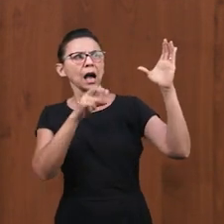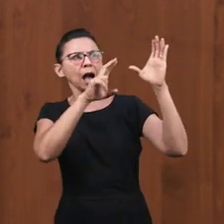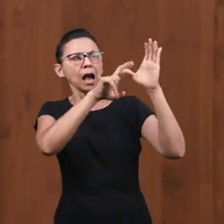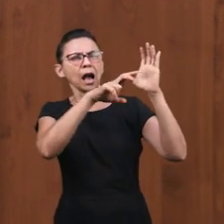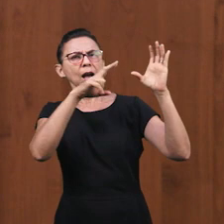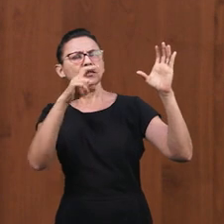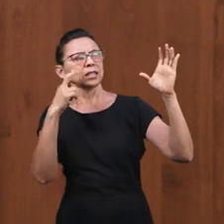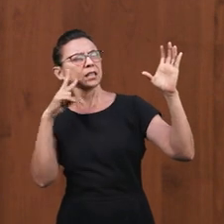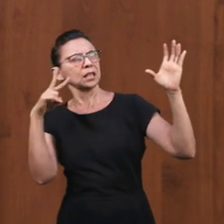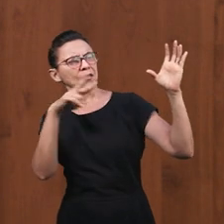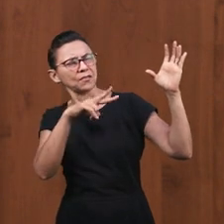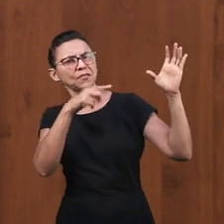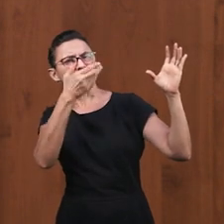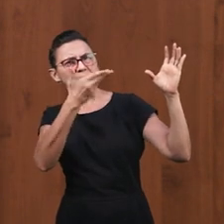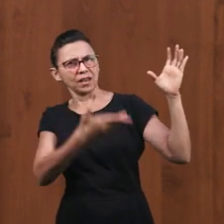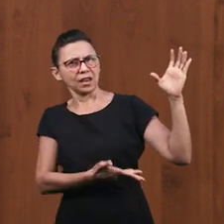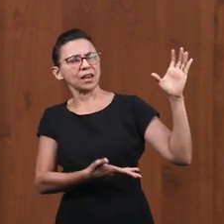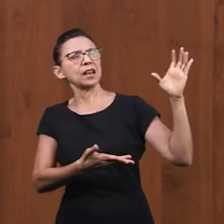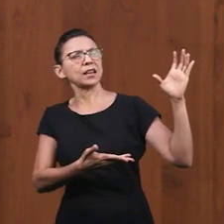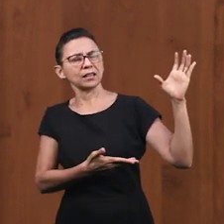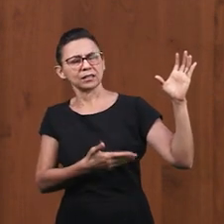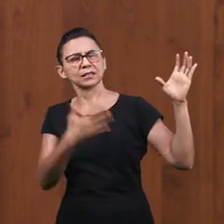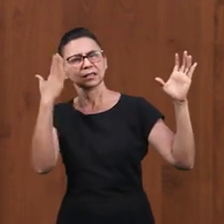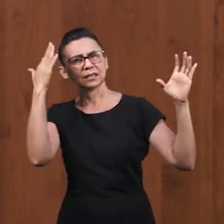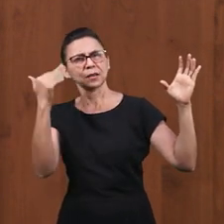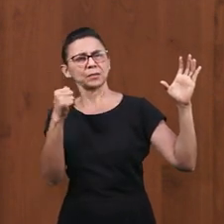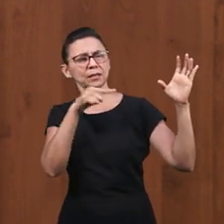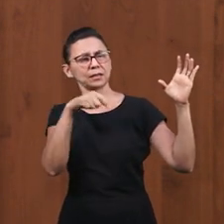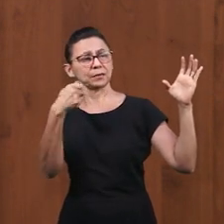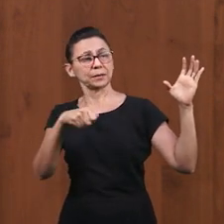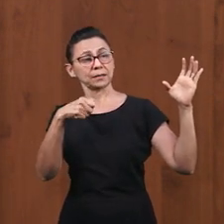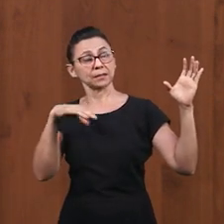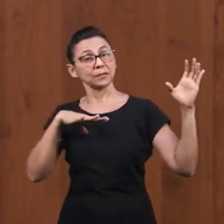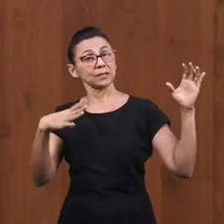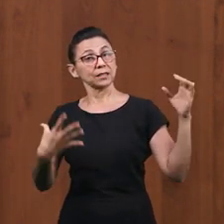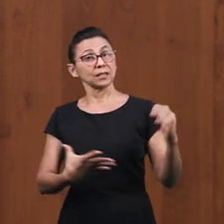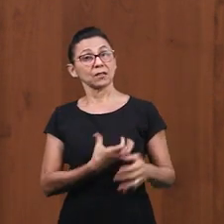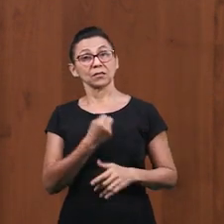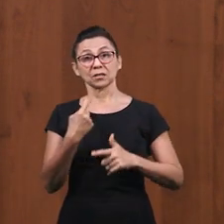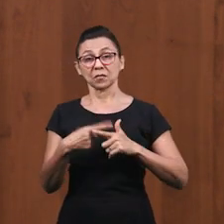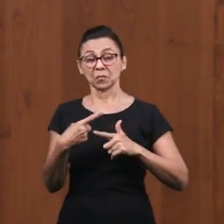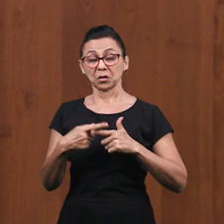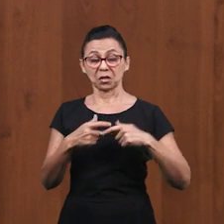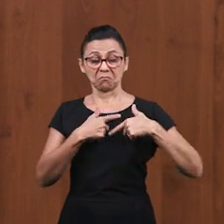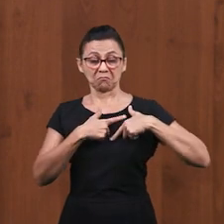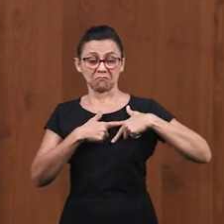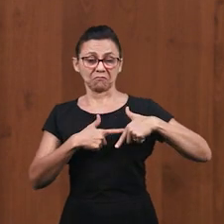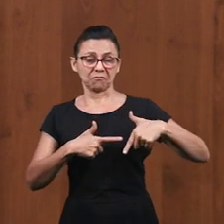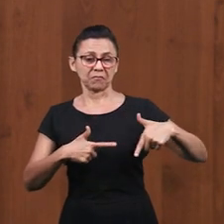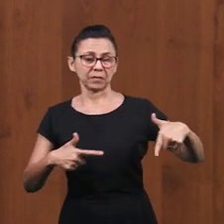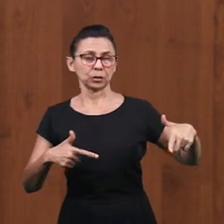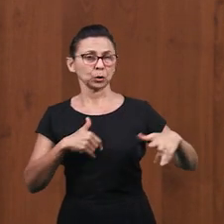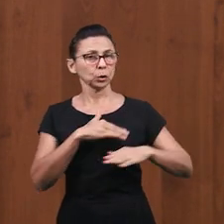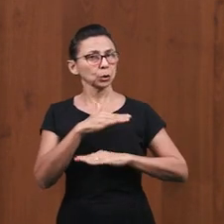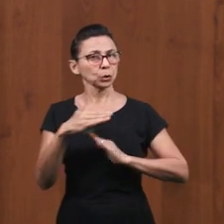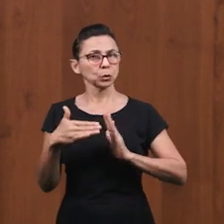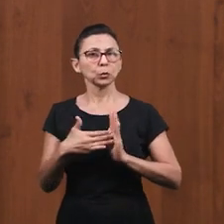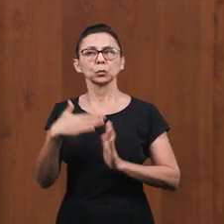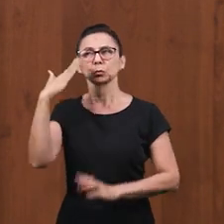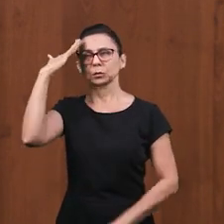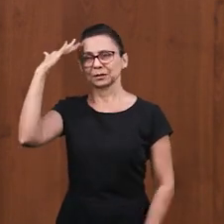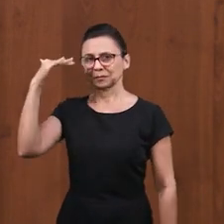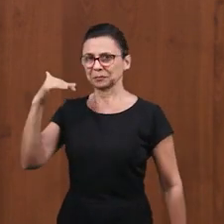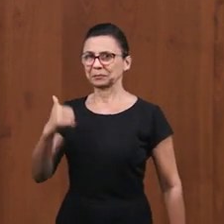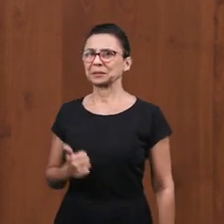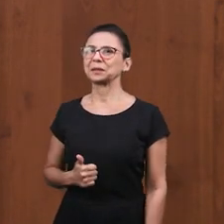hombre sobre el árbol, y que aquel hombre necesitaba una bendición de salvación, que su corazón estaba vacío. Jesús sabía